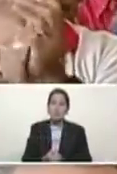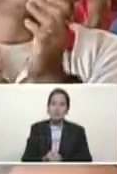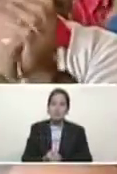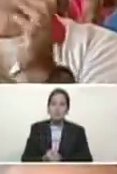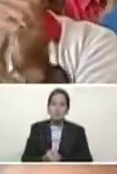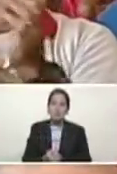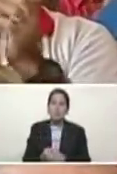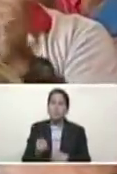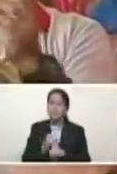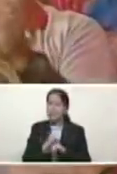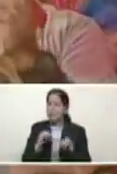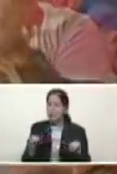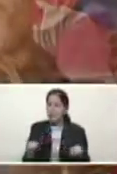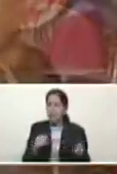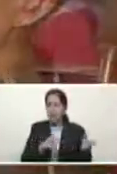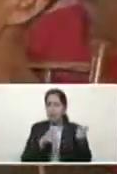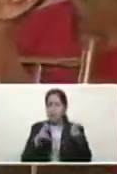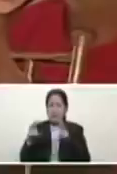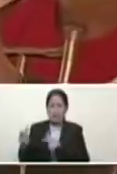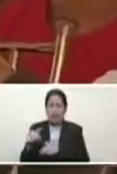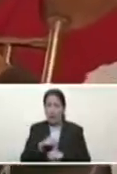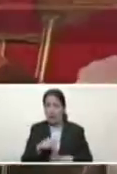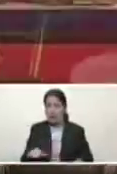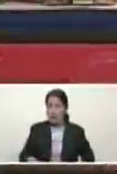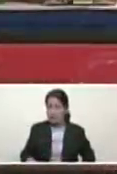Ya con la Fuerza Armada que tenemos,